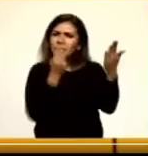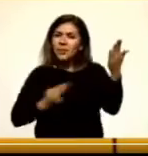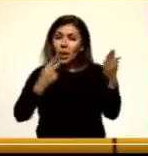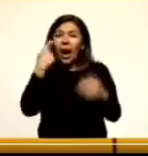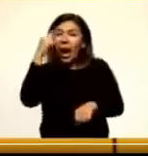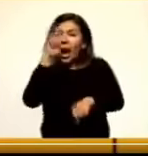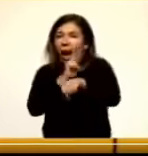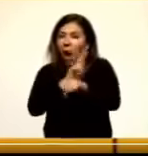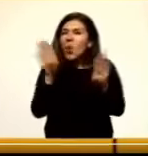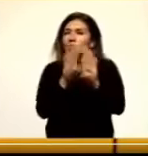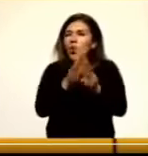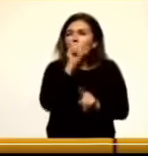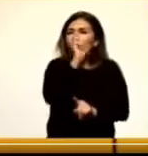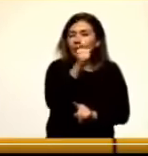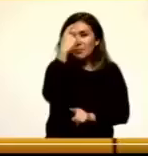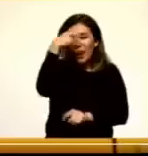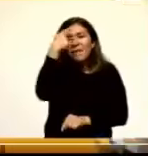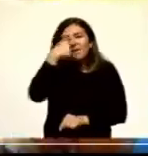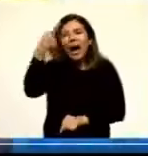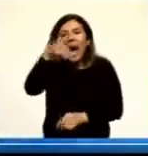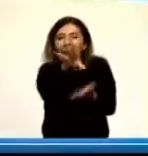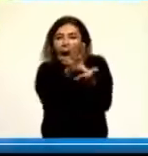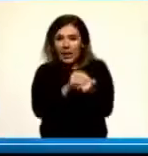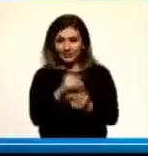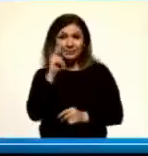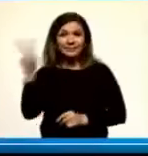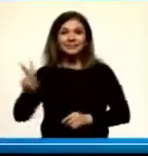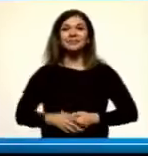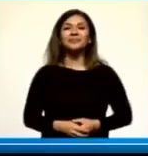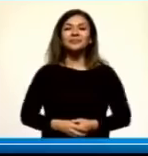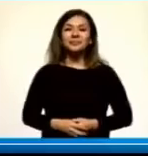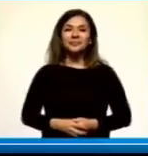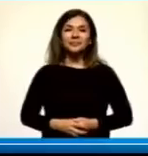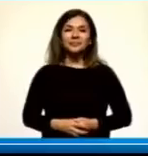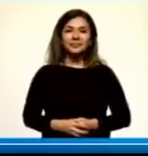cómo son para que no te cueste trabajo. Antes que nada,